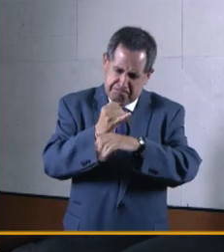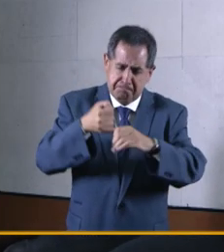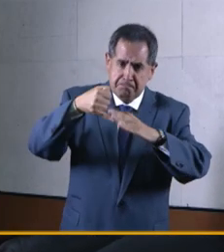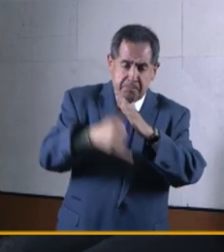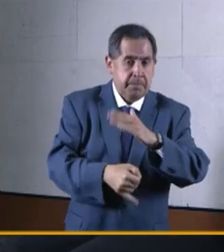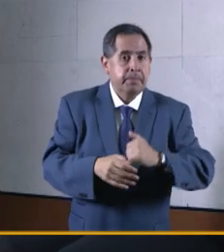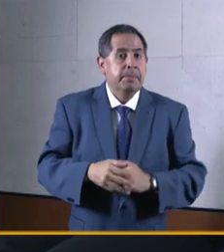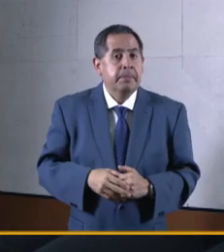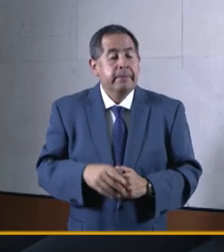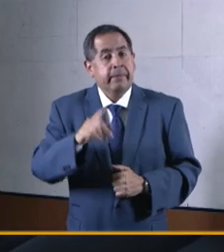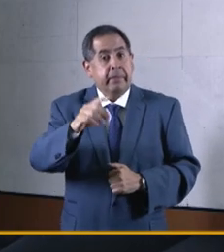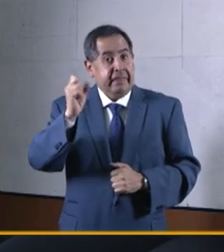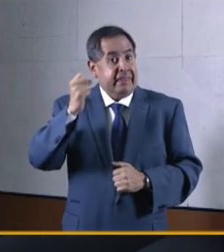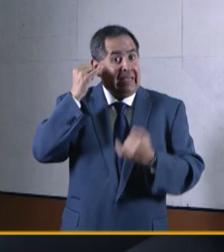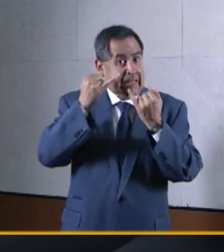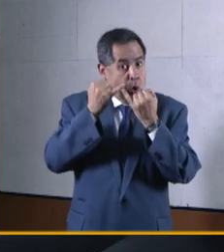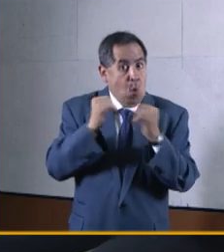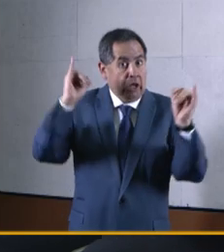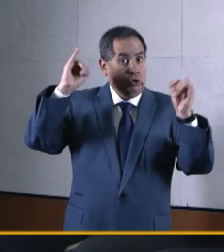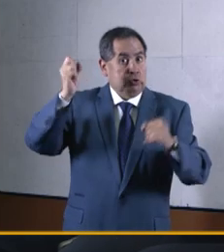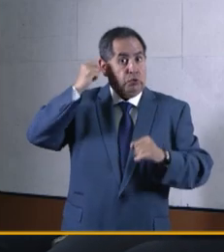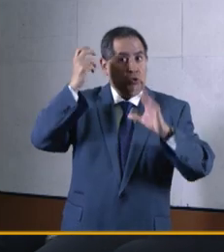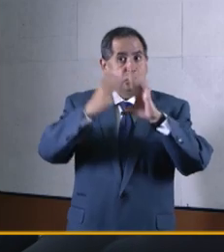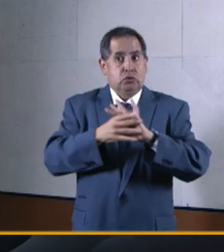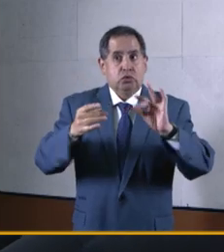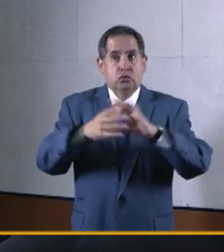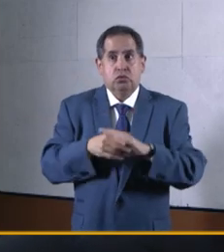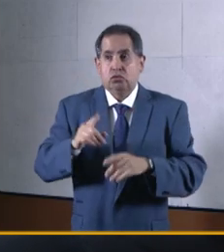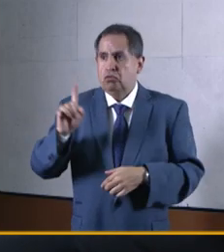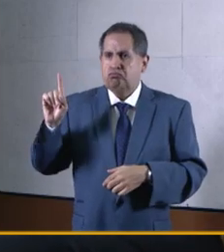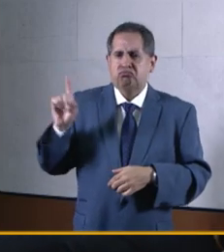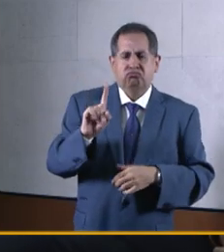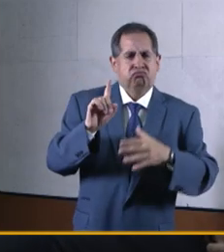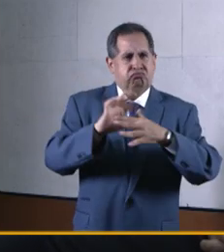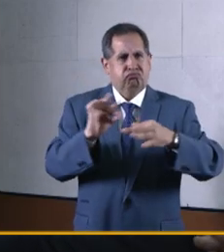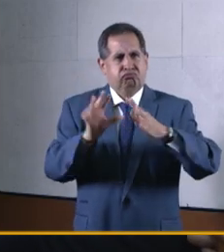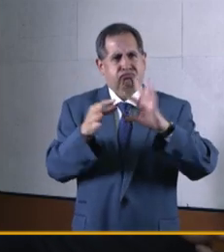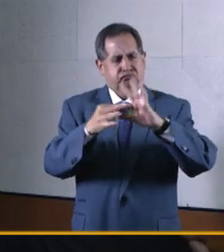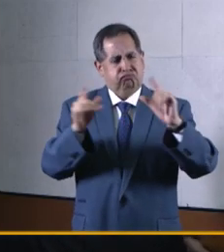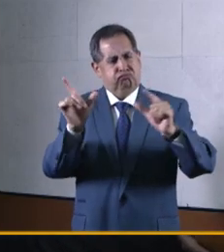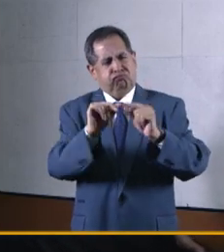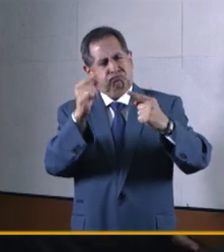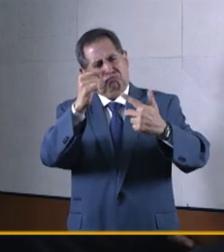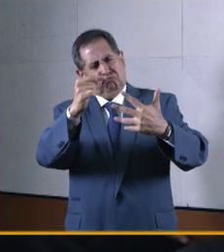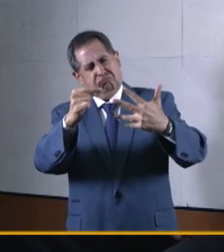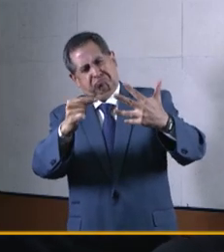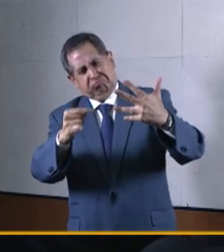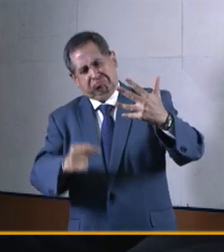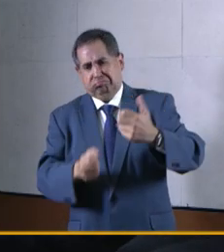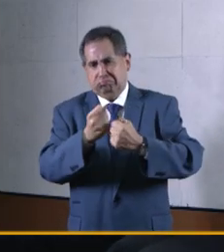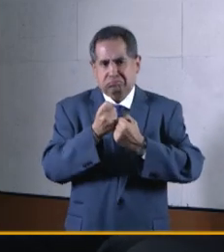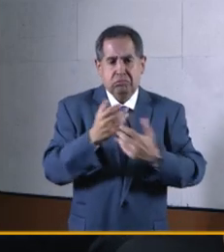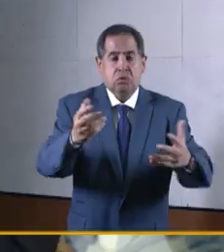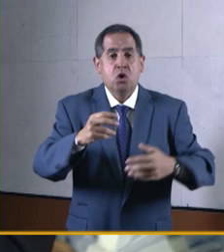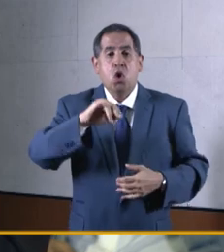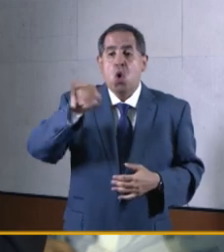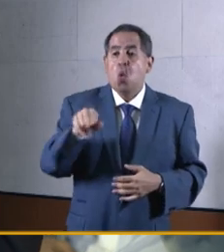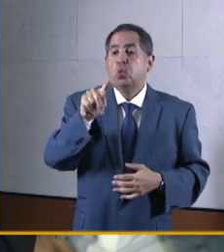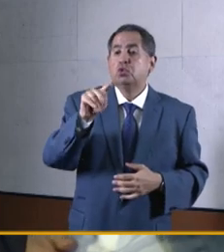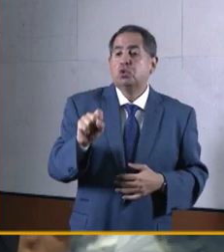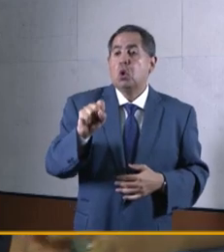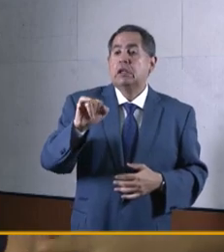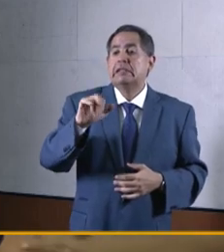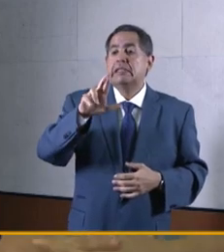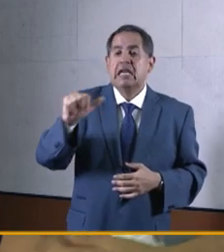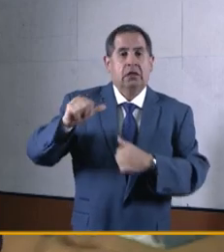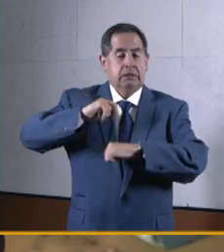famoso discurso inaugural un breviario de convicciones perdurables justo sierra ministra